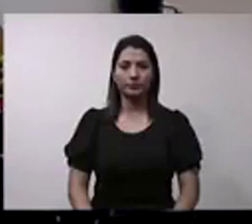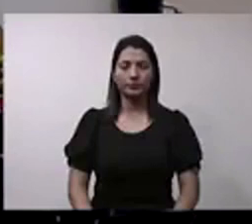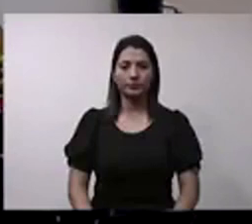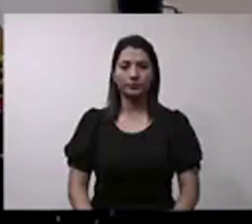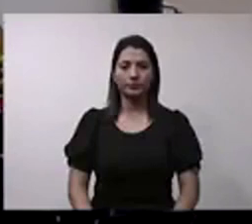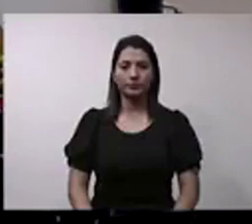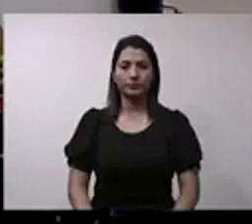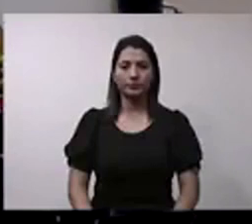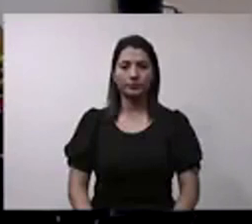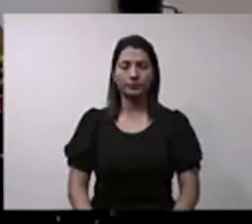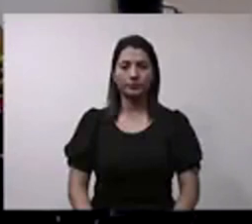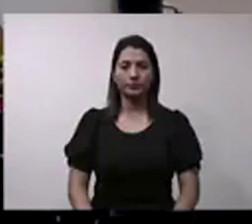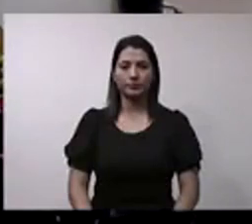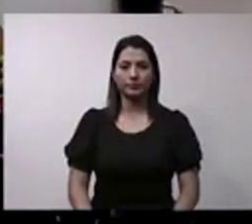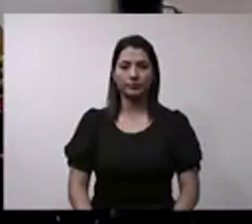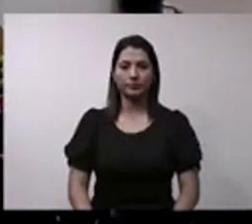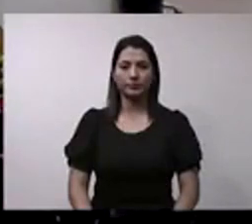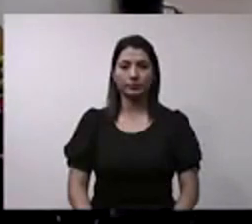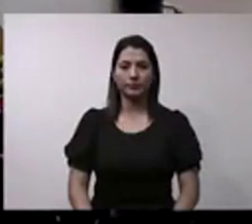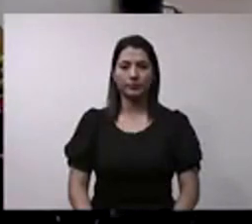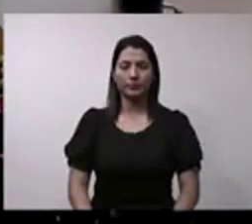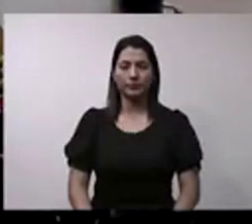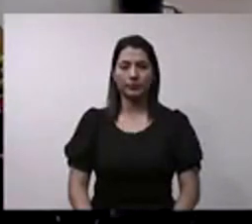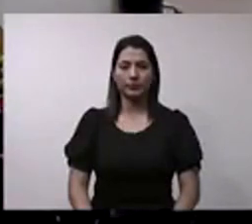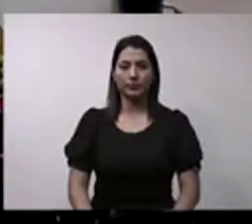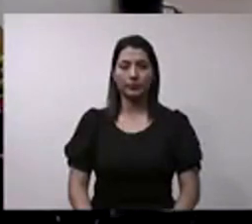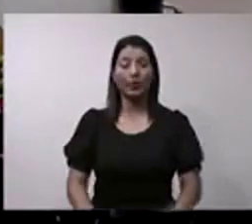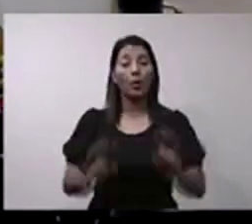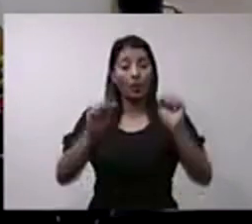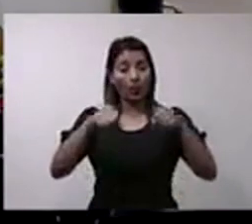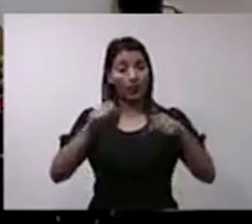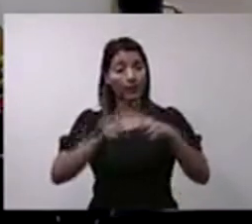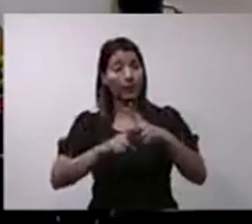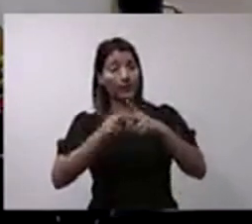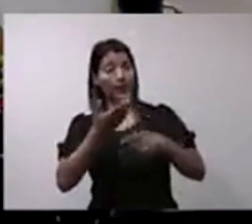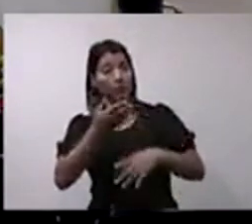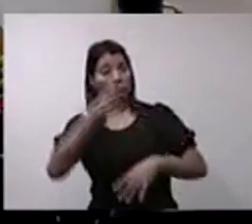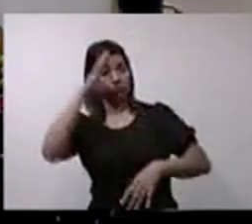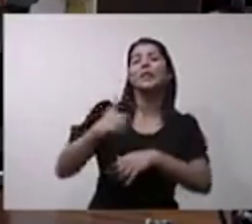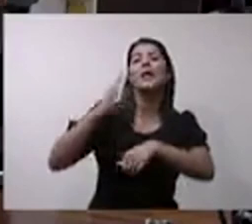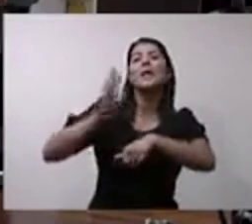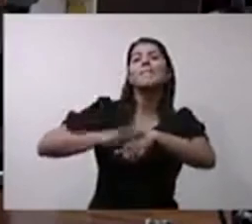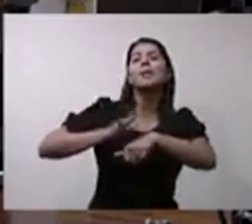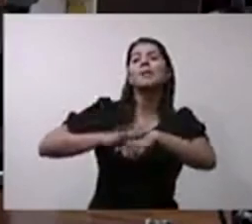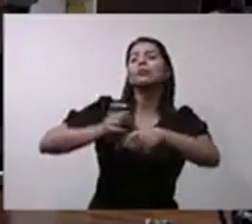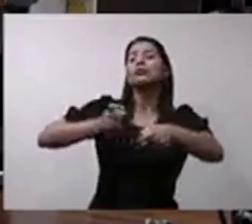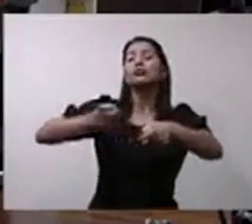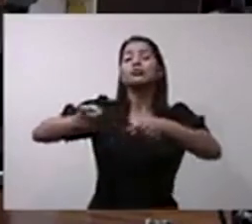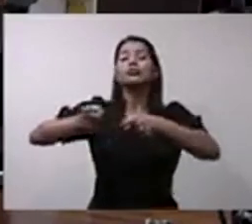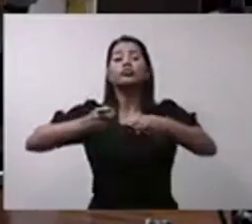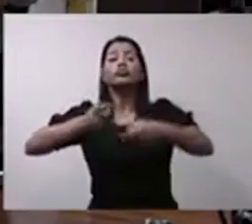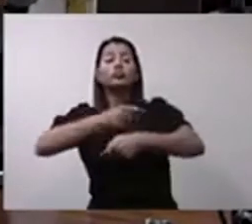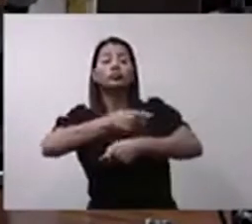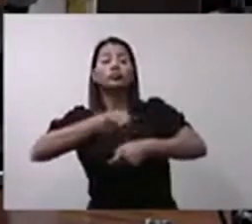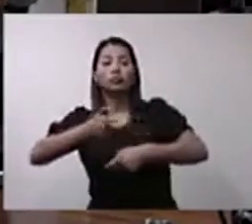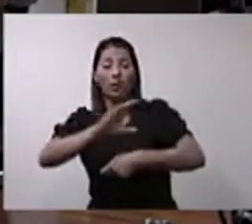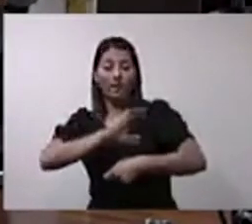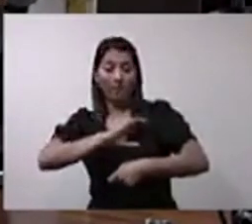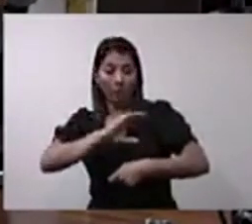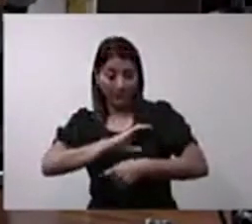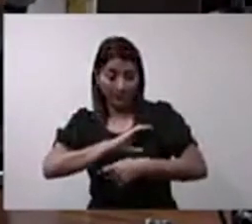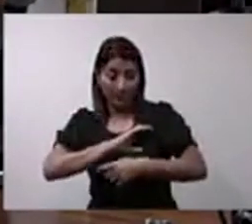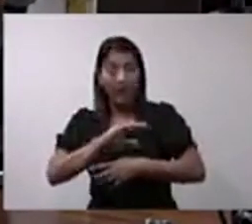Dentro de la actividad, se dio lectura al decreto de convocatoria de elecciones municipales, donde se mencionaron los 6